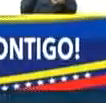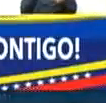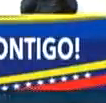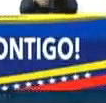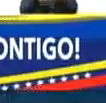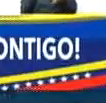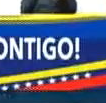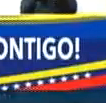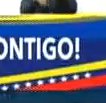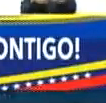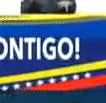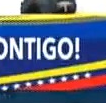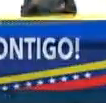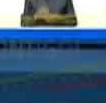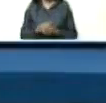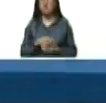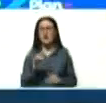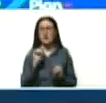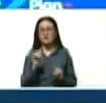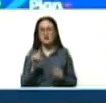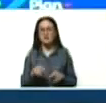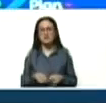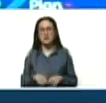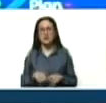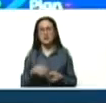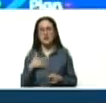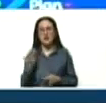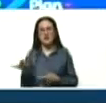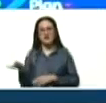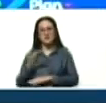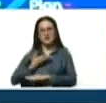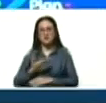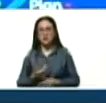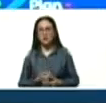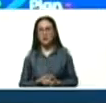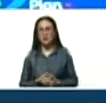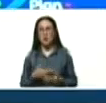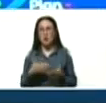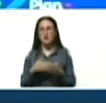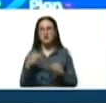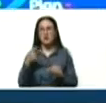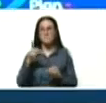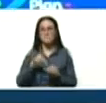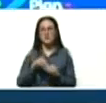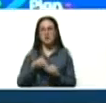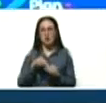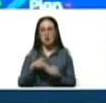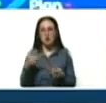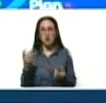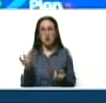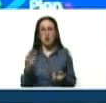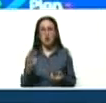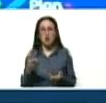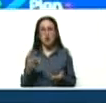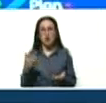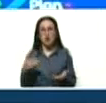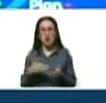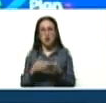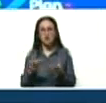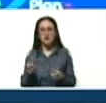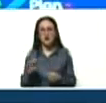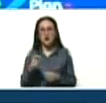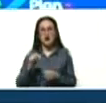cosa, cuando fueron ellos los verdugos que pidieron sanciones contra el petróleo, contra el gas, contra la petroquímica,